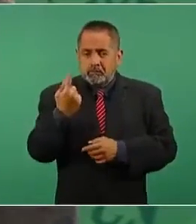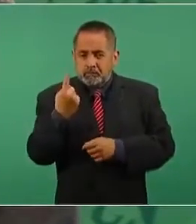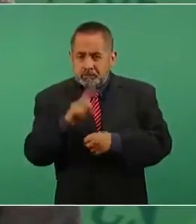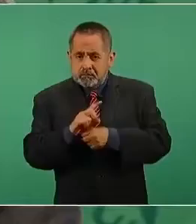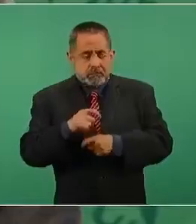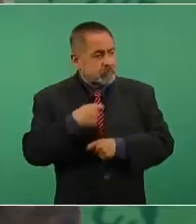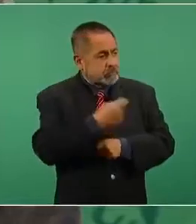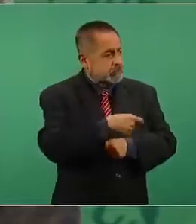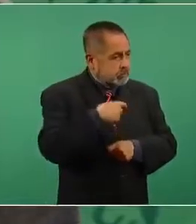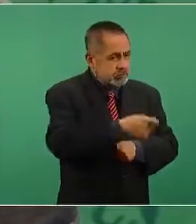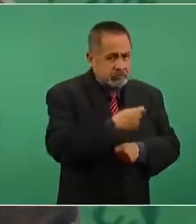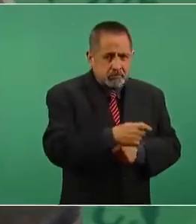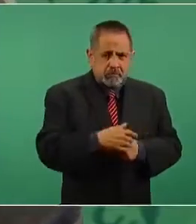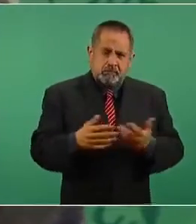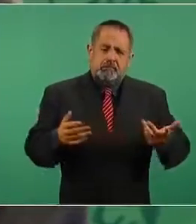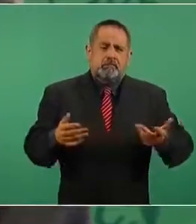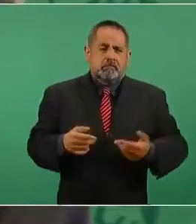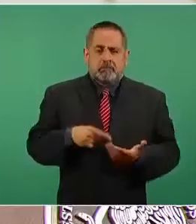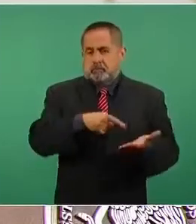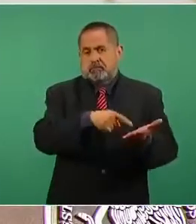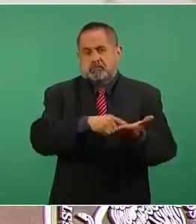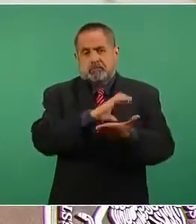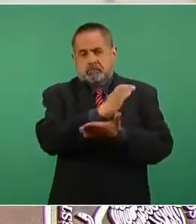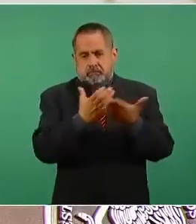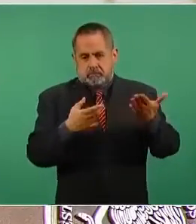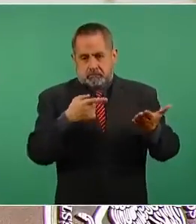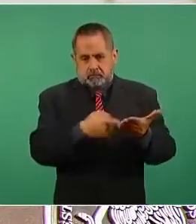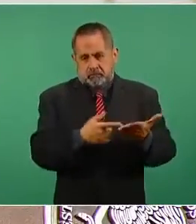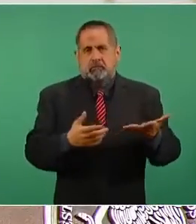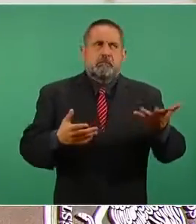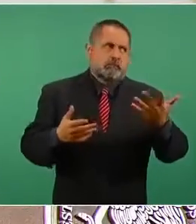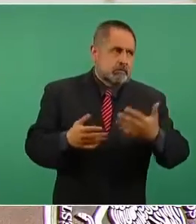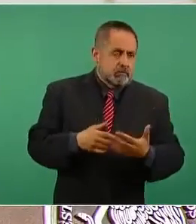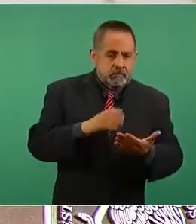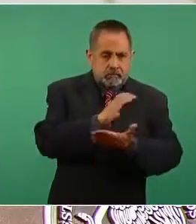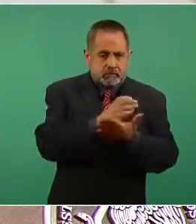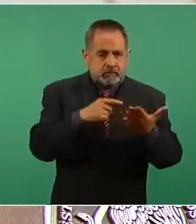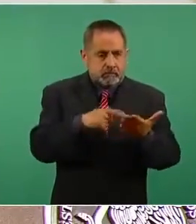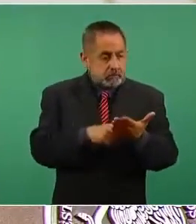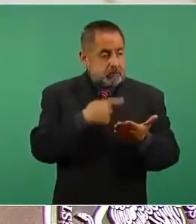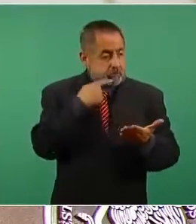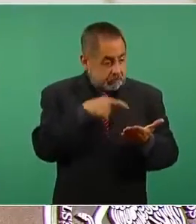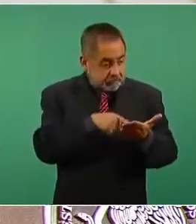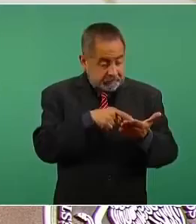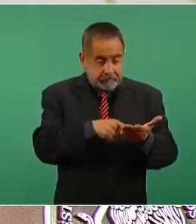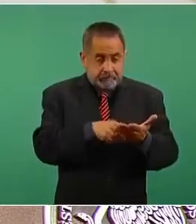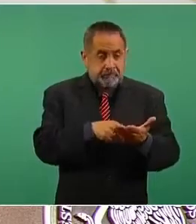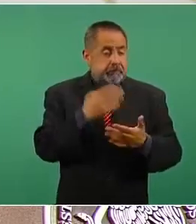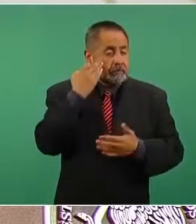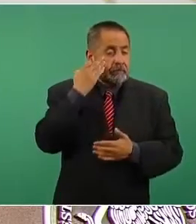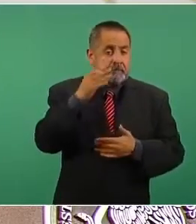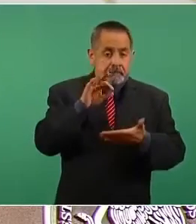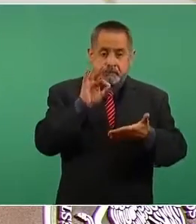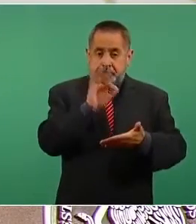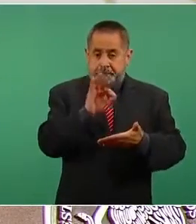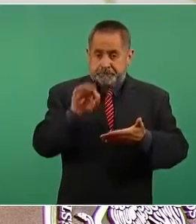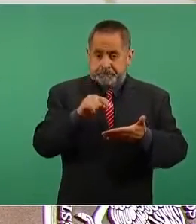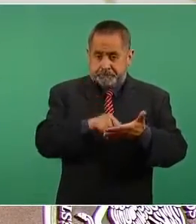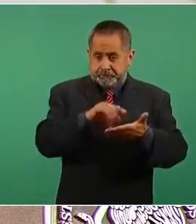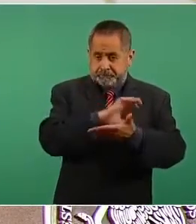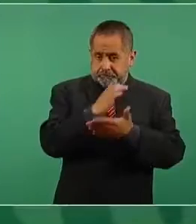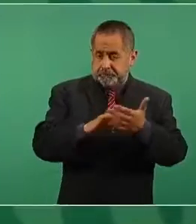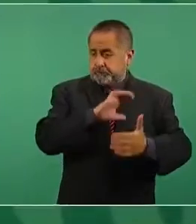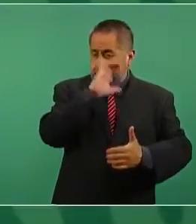Pero también en el contrato está de que al terminarse el plazo,